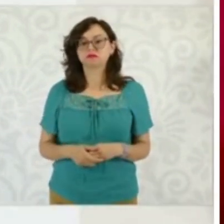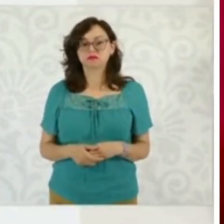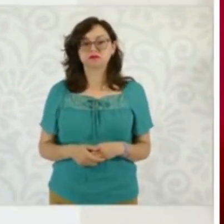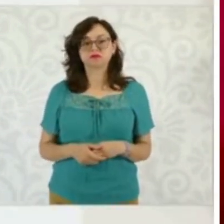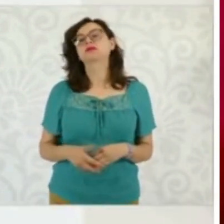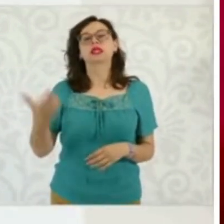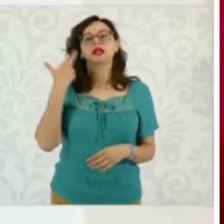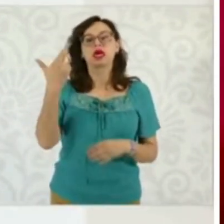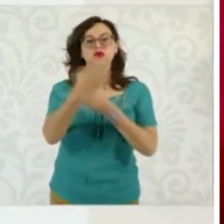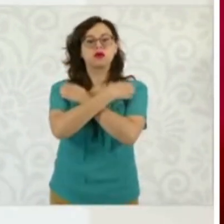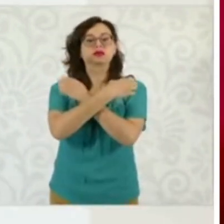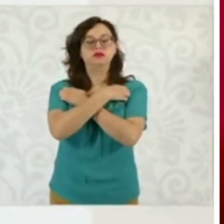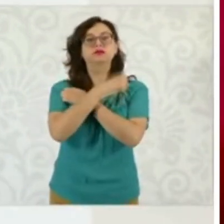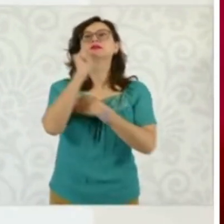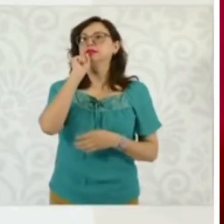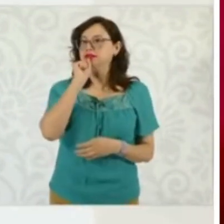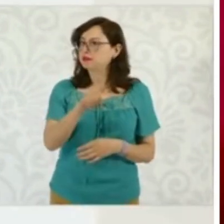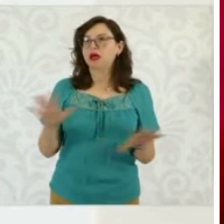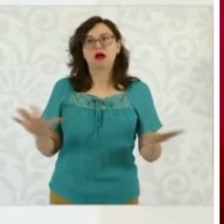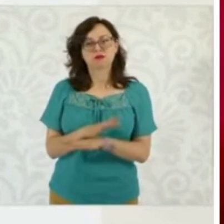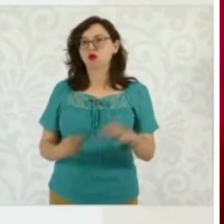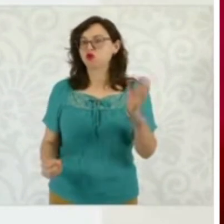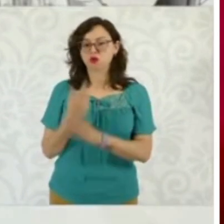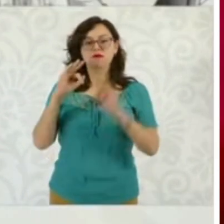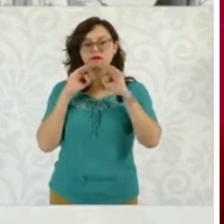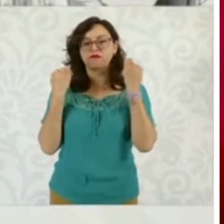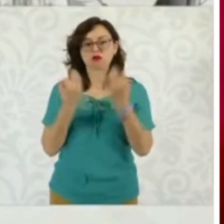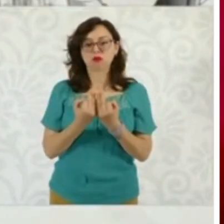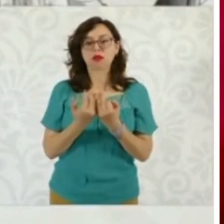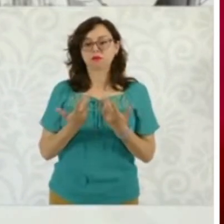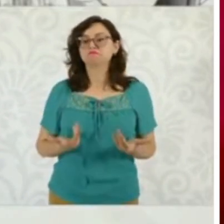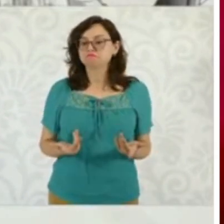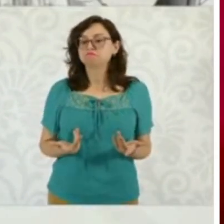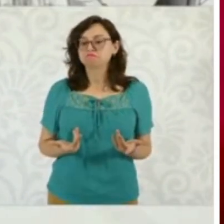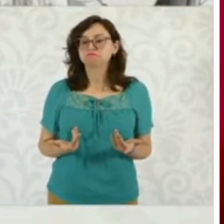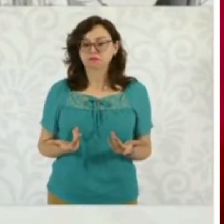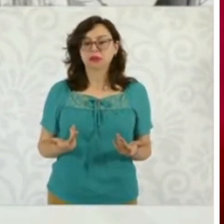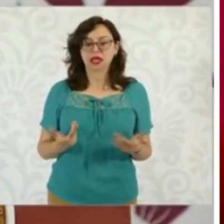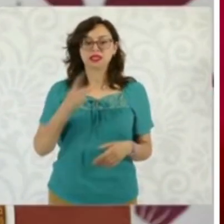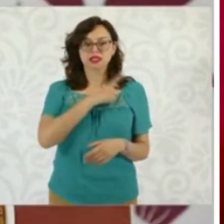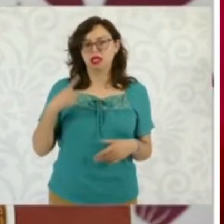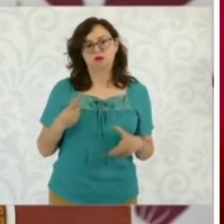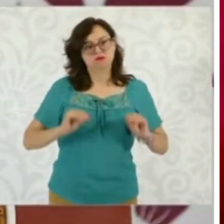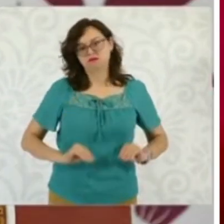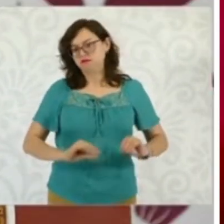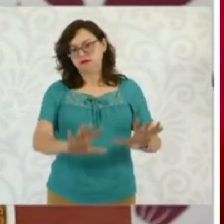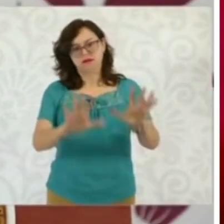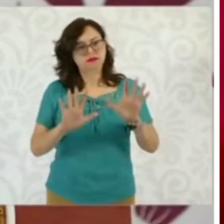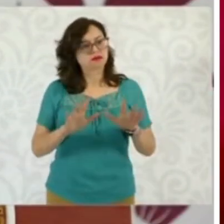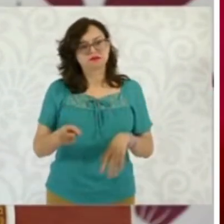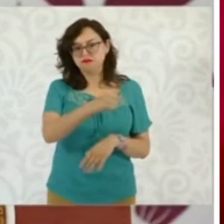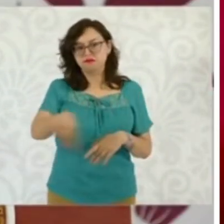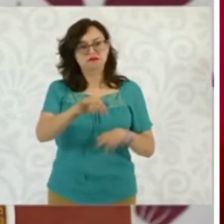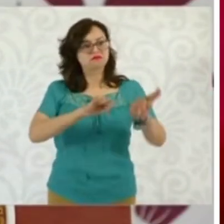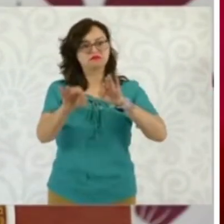Radio Educación también cambió. Entonces, hay que permitir pues que se dé